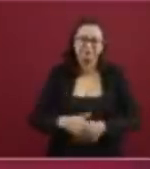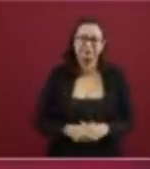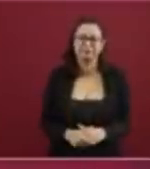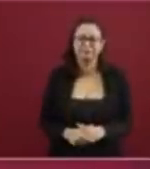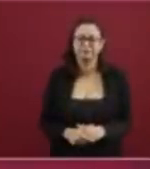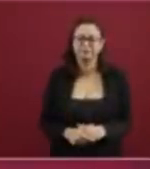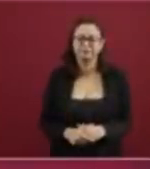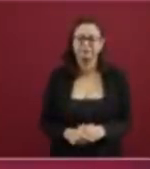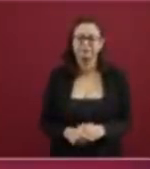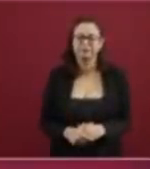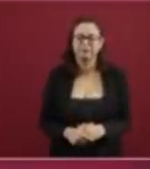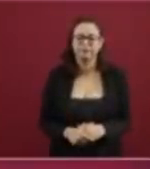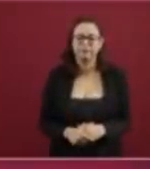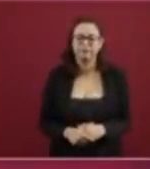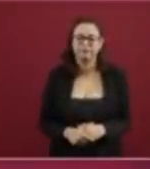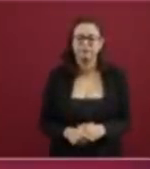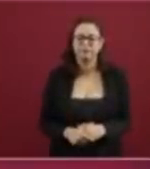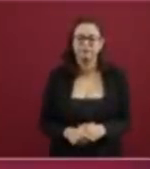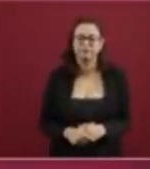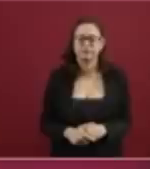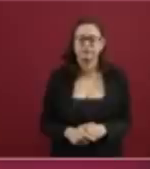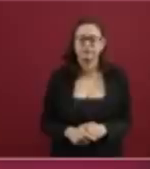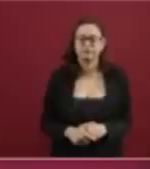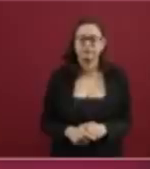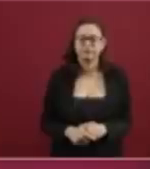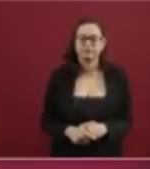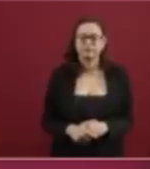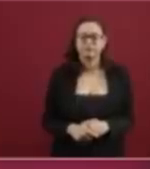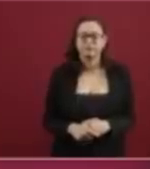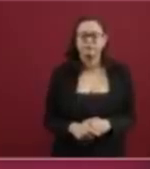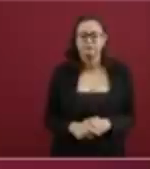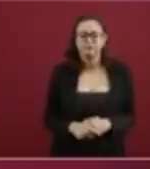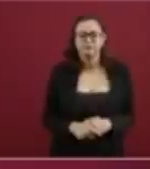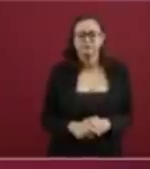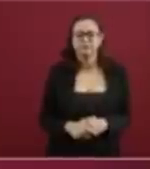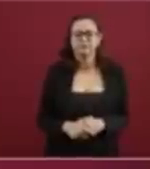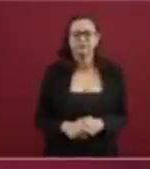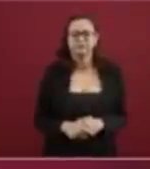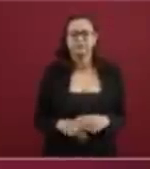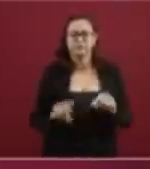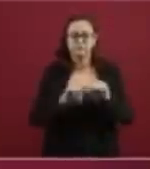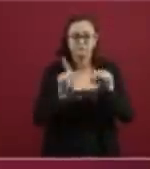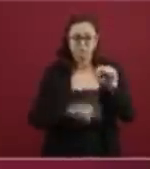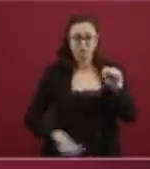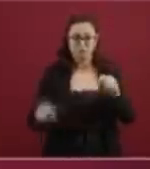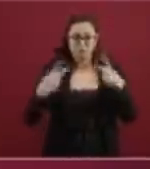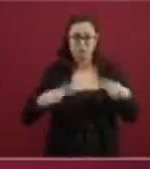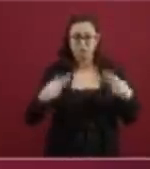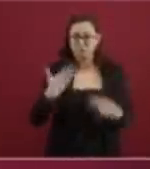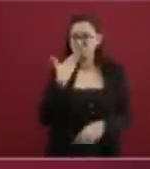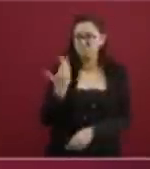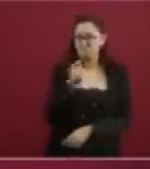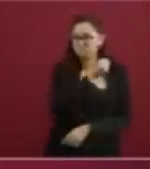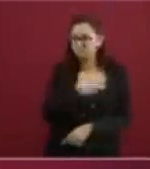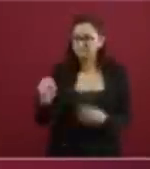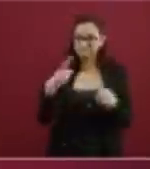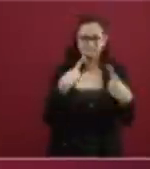Hemos hablado de que hay en México muy buenos diplomáticos,